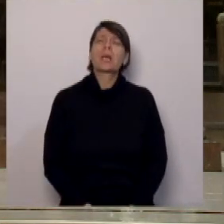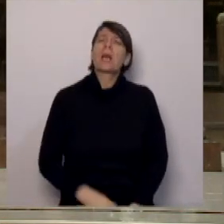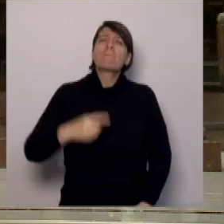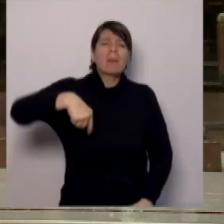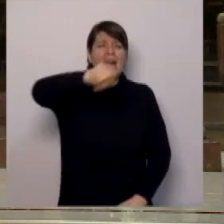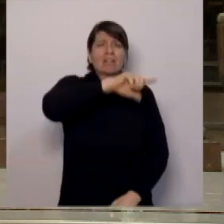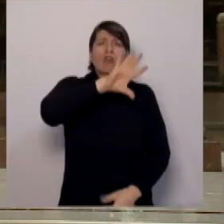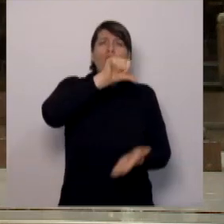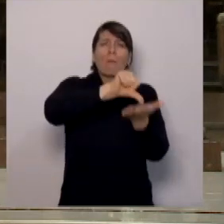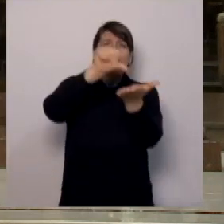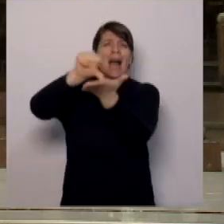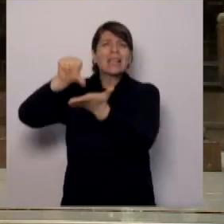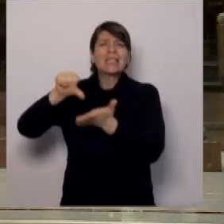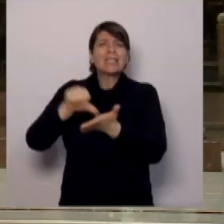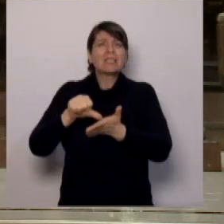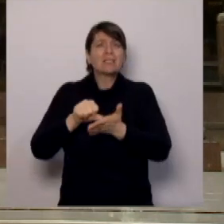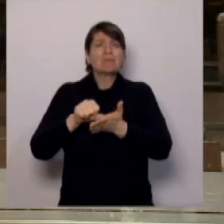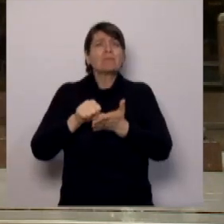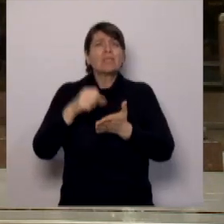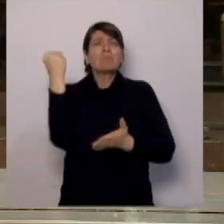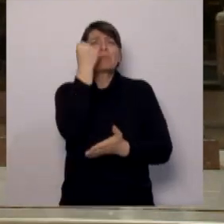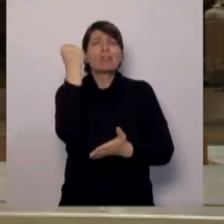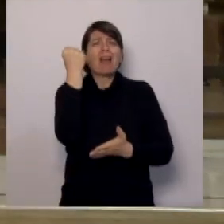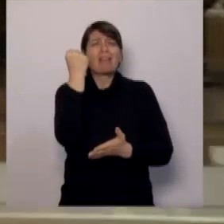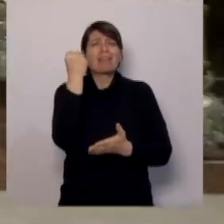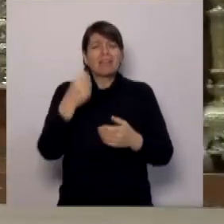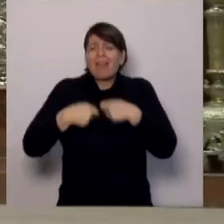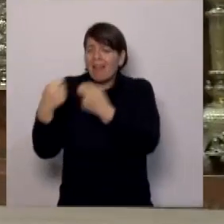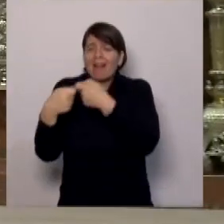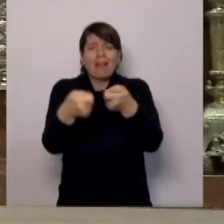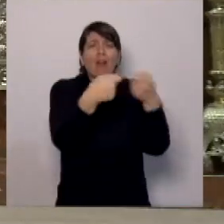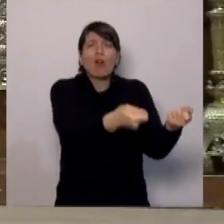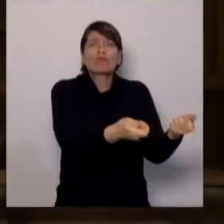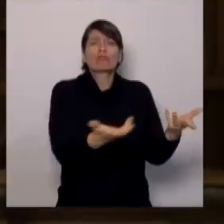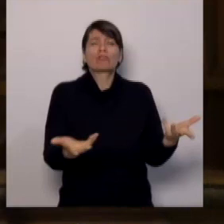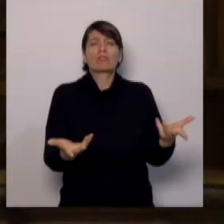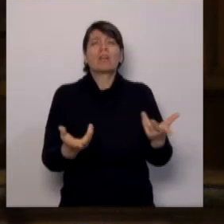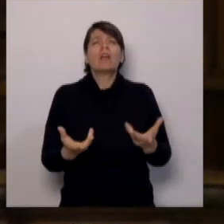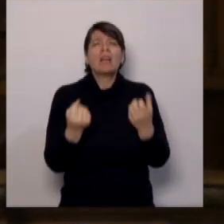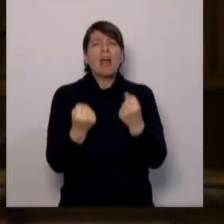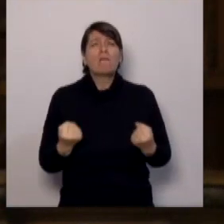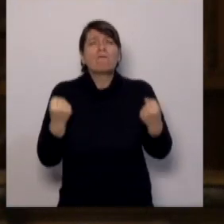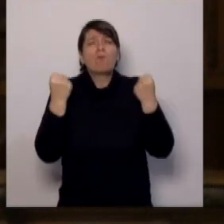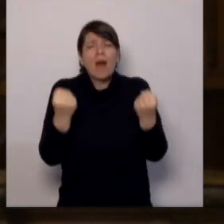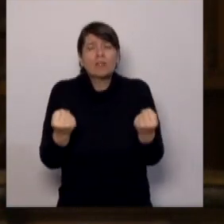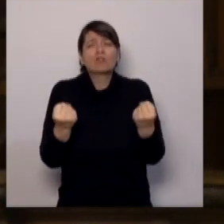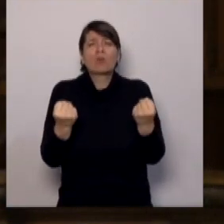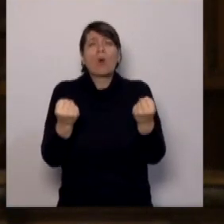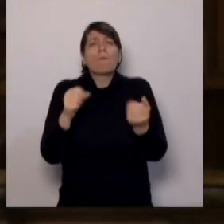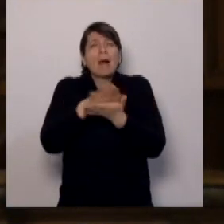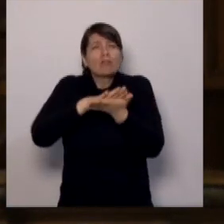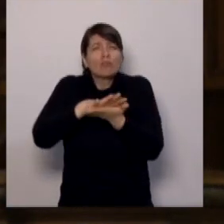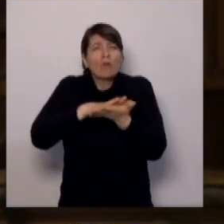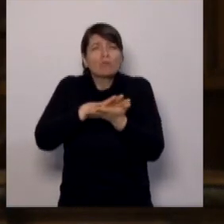súplica. Para que los países más desarrollados sean generosos y vuelquen sus mejores